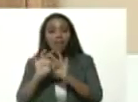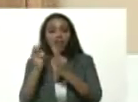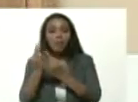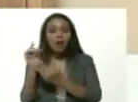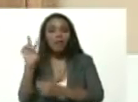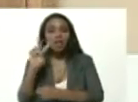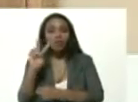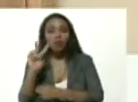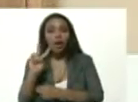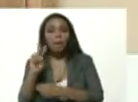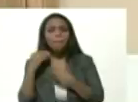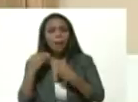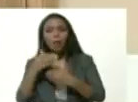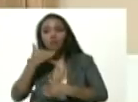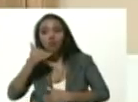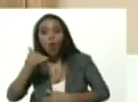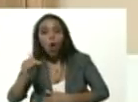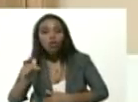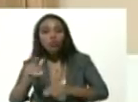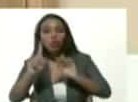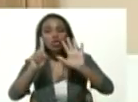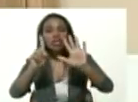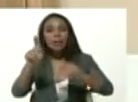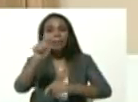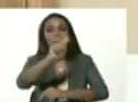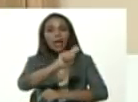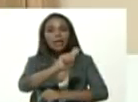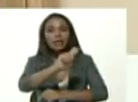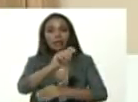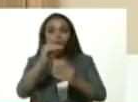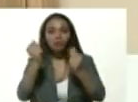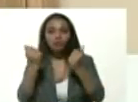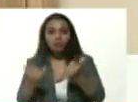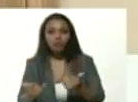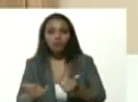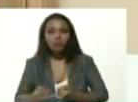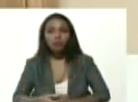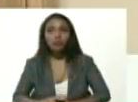venezolana para los próximos 6 meses de inmediato.